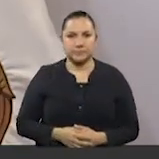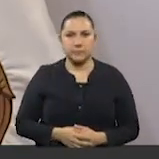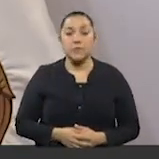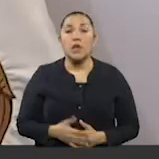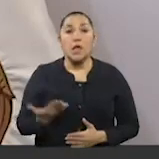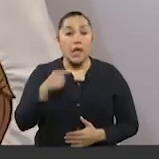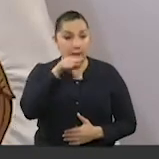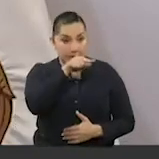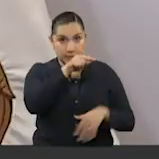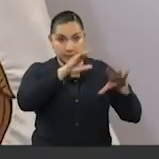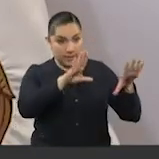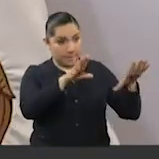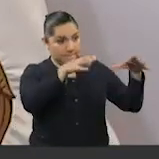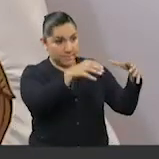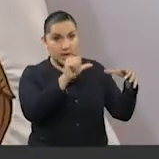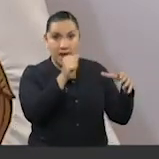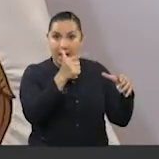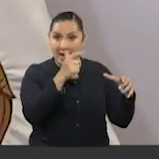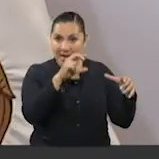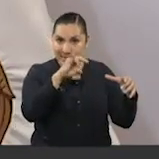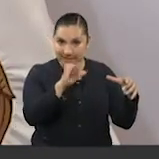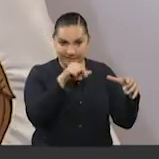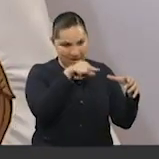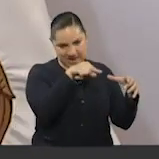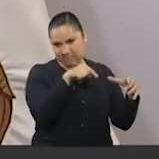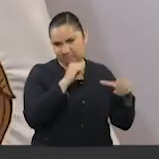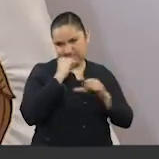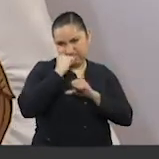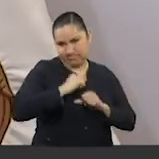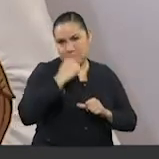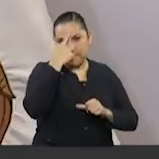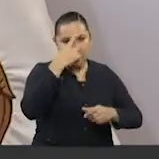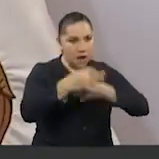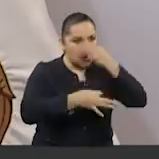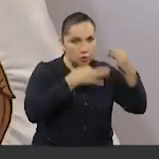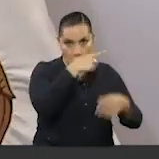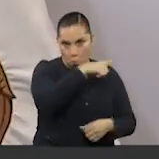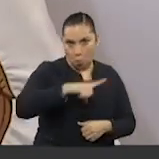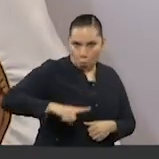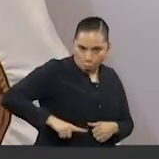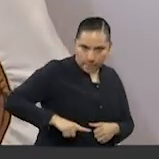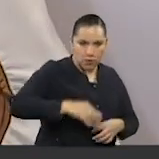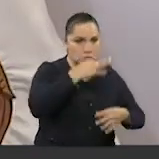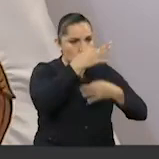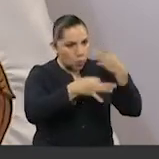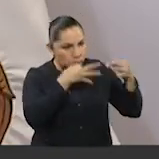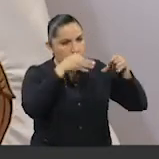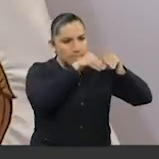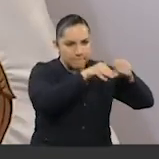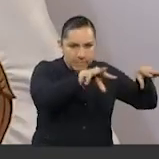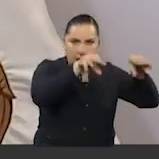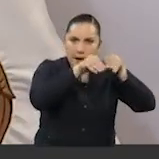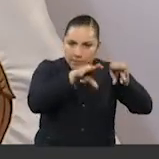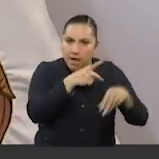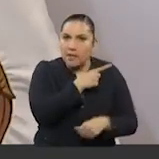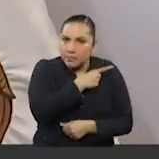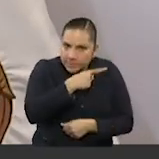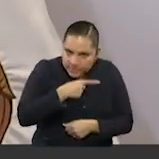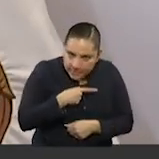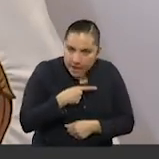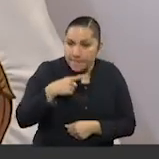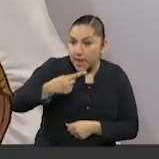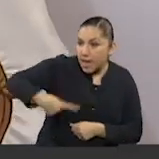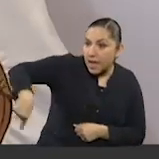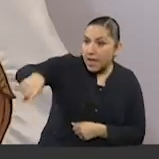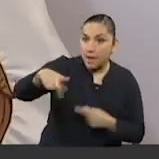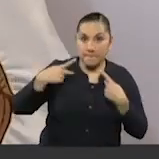agencia noticiosa del estado que cumple con los derechos de las audiencias de hacerse informar Por